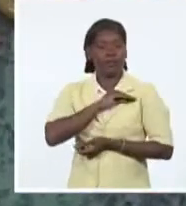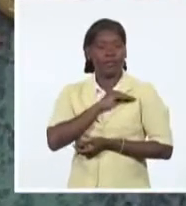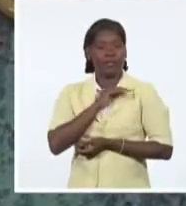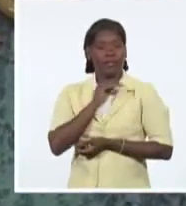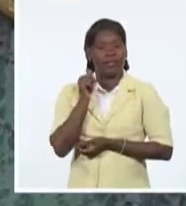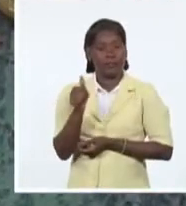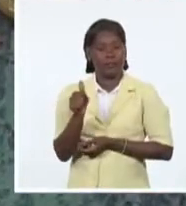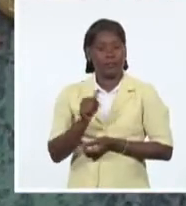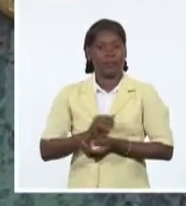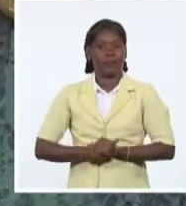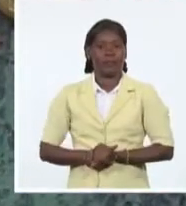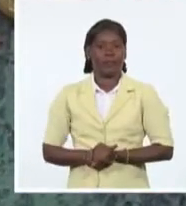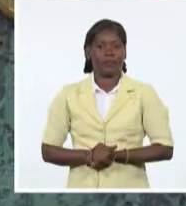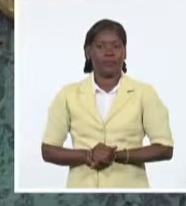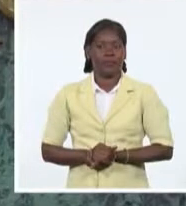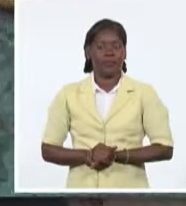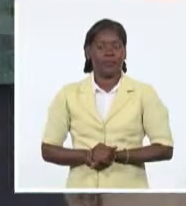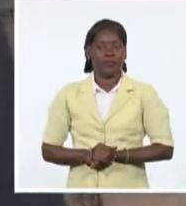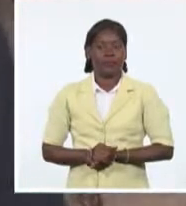ella